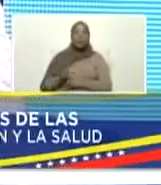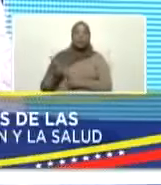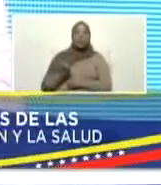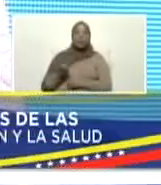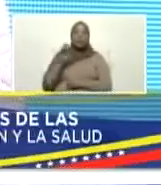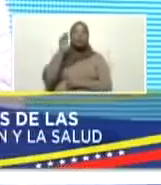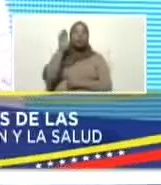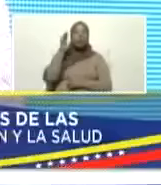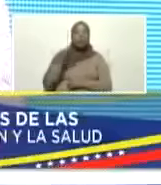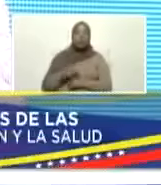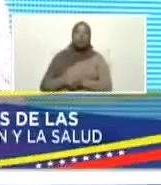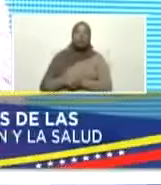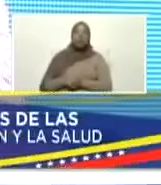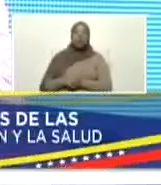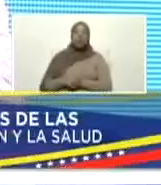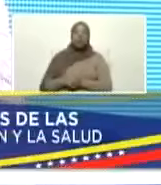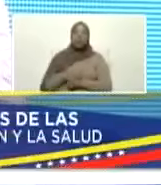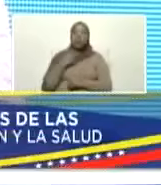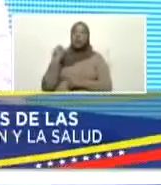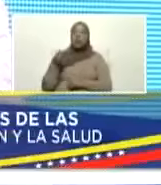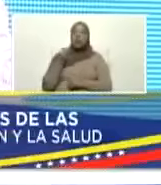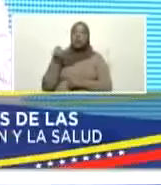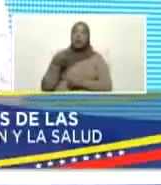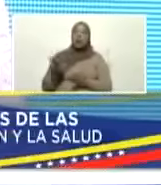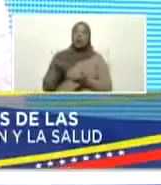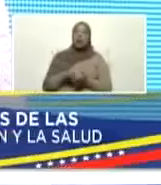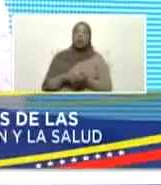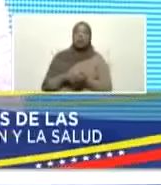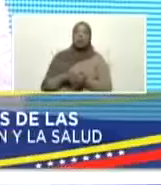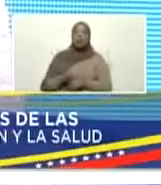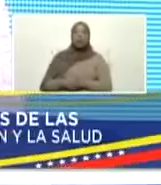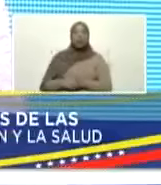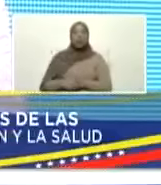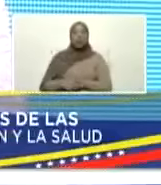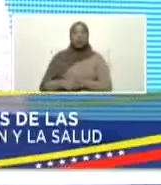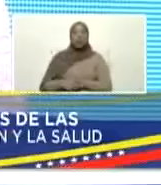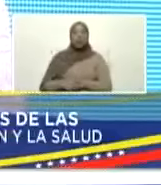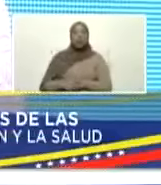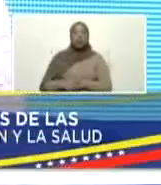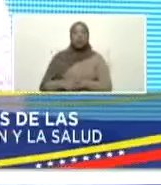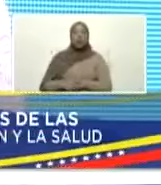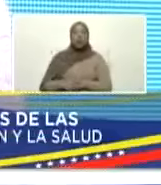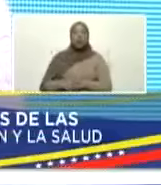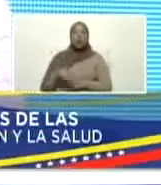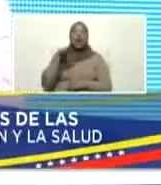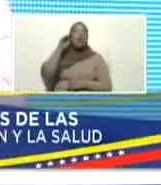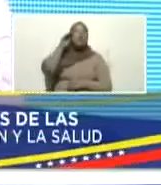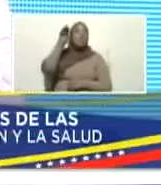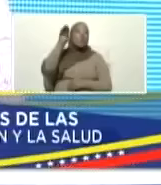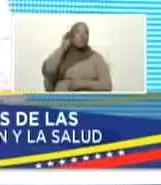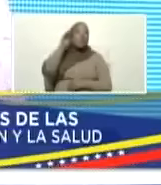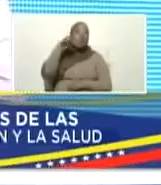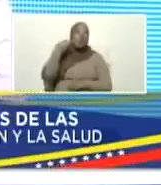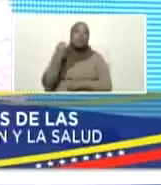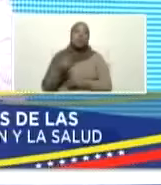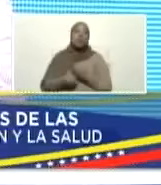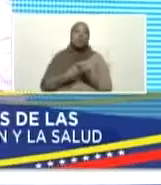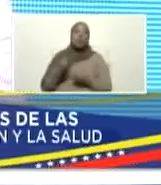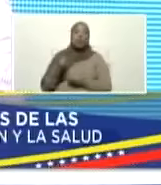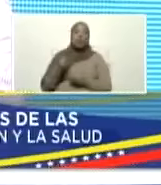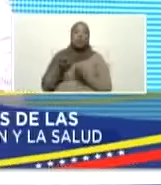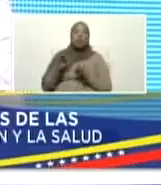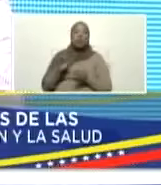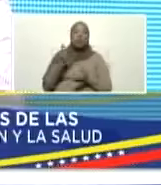del futuro. Por eso le digo a la juventud y le repito, no se dejen quitar el derecho al futuro que ustedes se ganaron. Porque ustedes